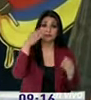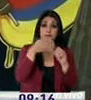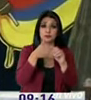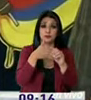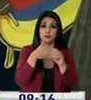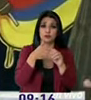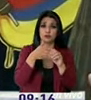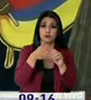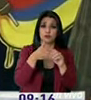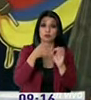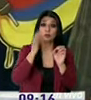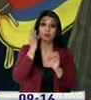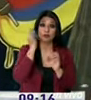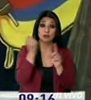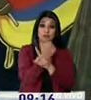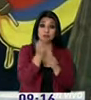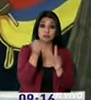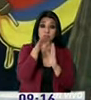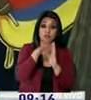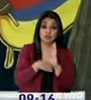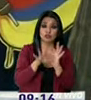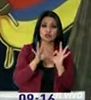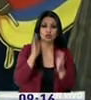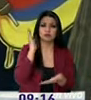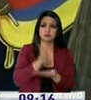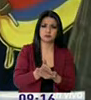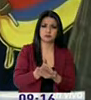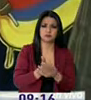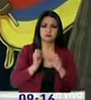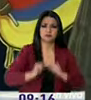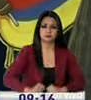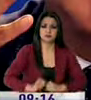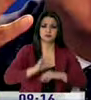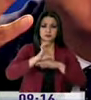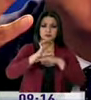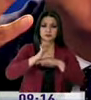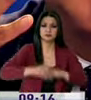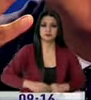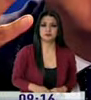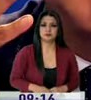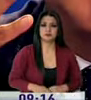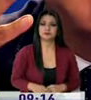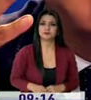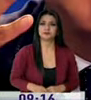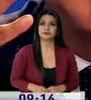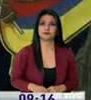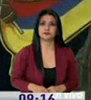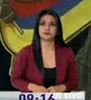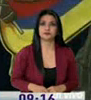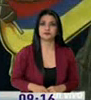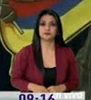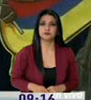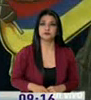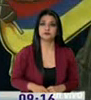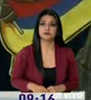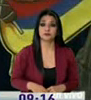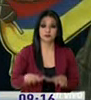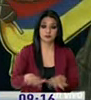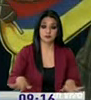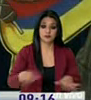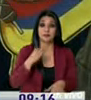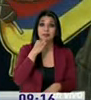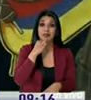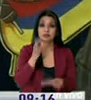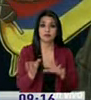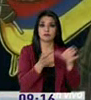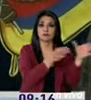objetivo: lograr la disminución y ojalá la erradicación de la violencia contra la mujer. Relación Estados Unidos. La base de Manta salió de